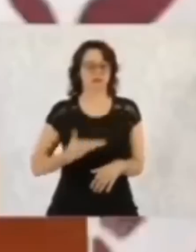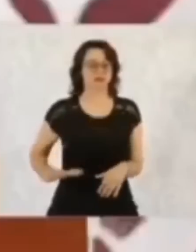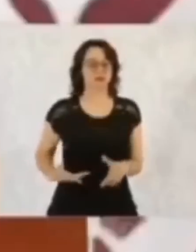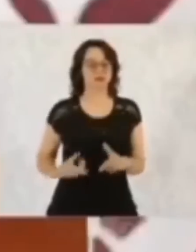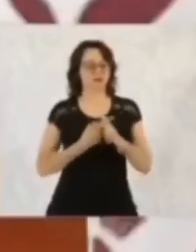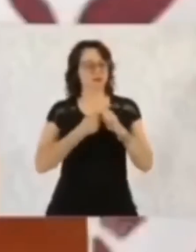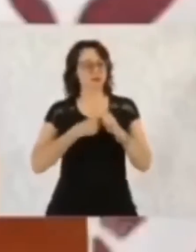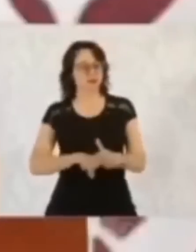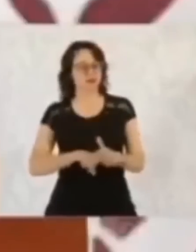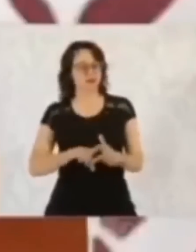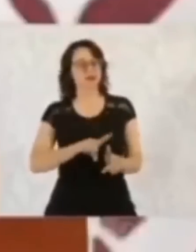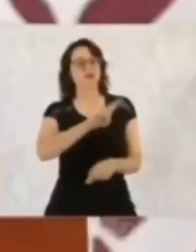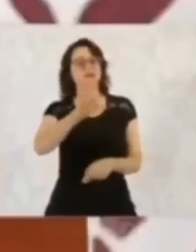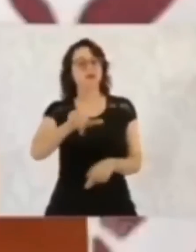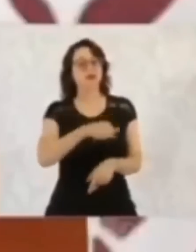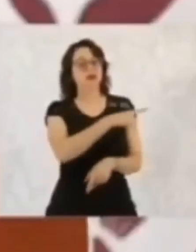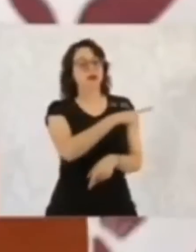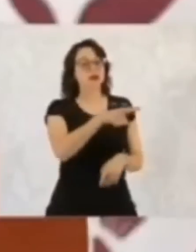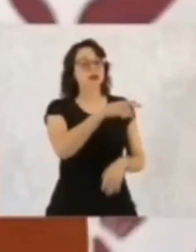el peso.